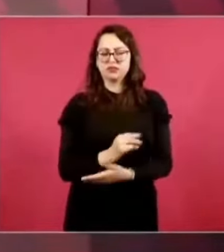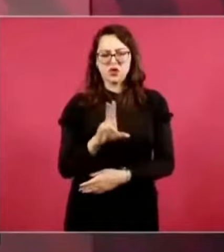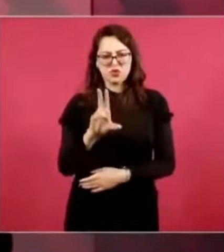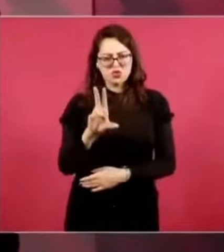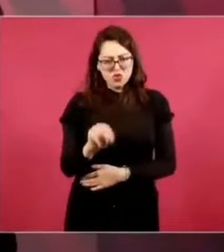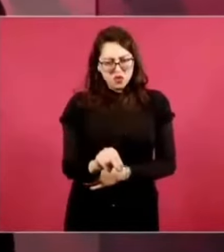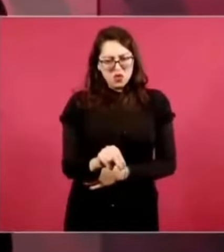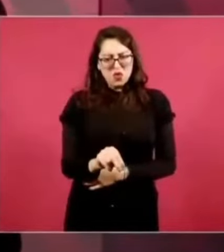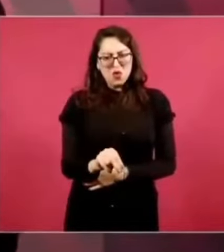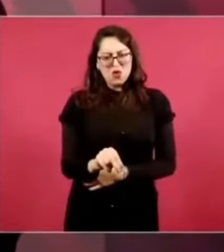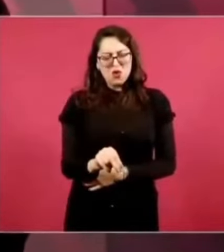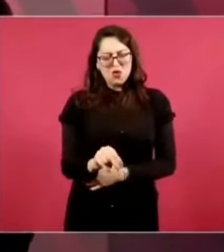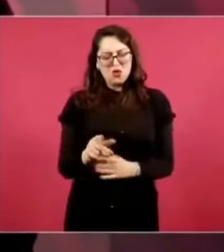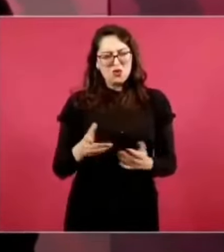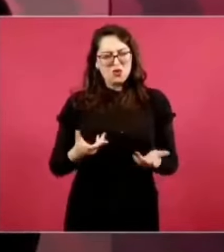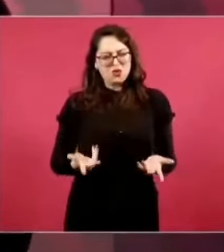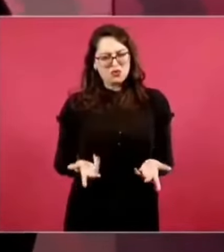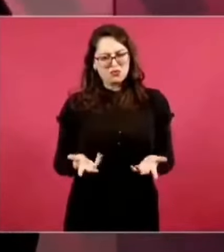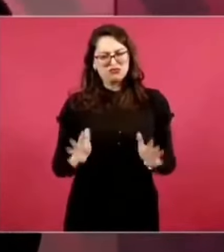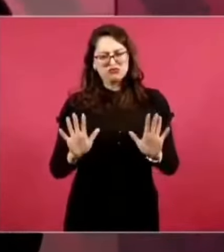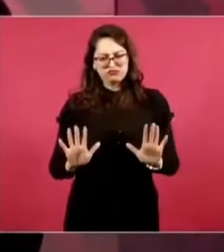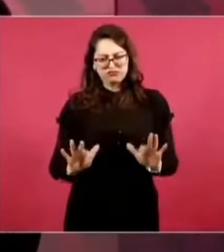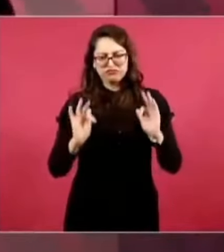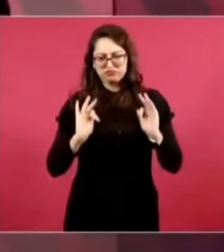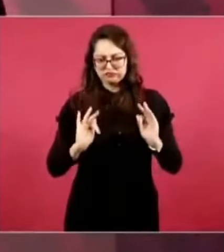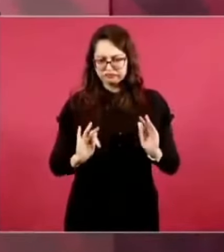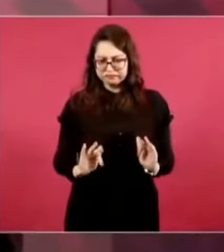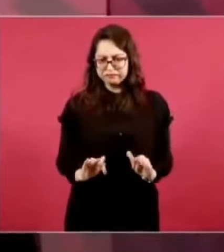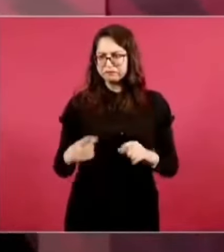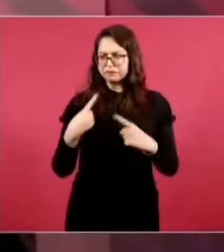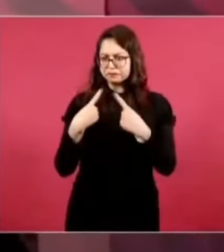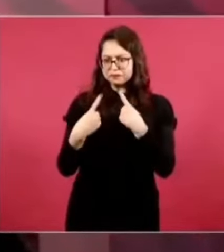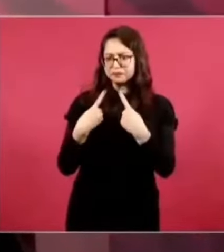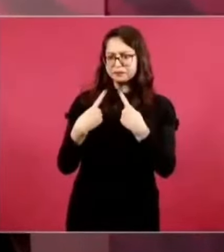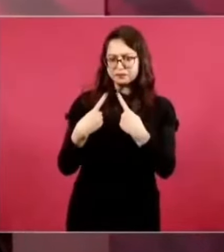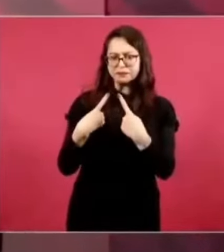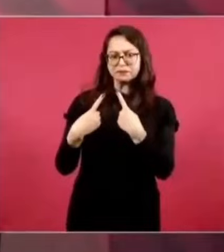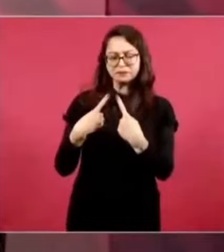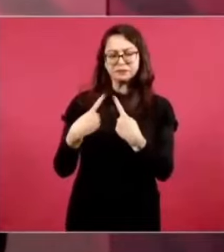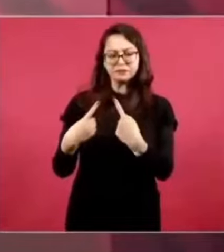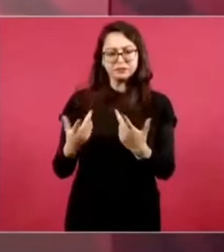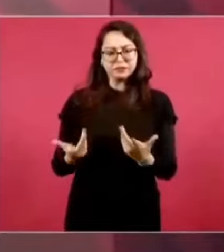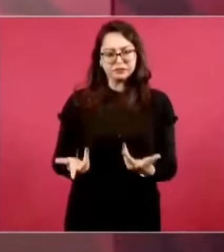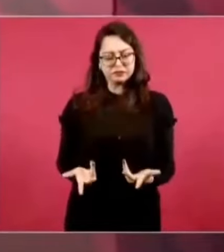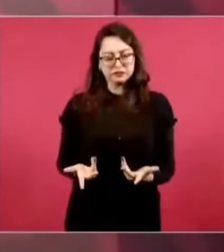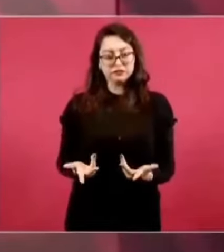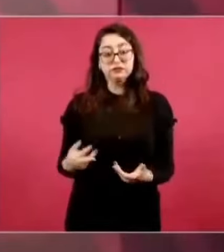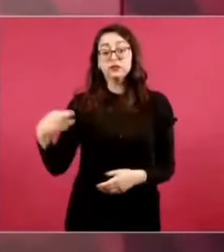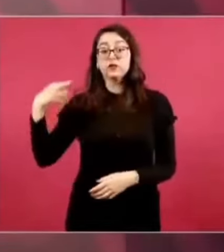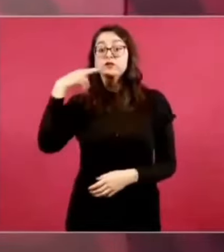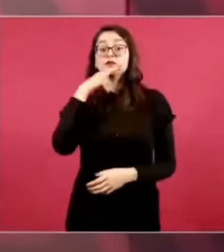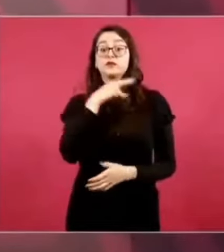Pues si fuese así, pues, tendríamos que aceptar de que